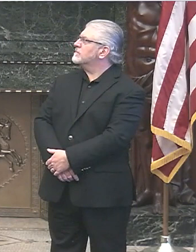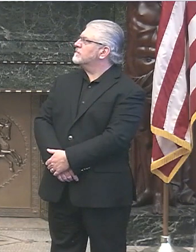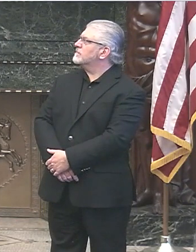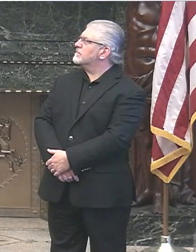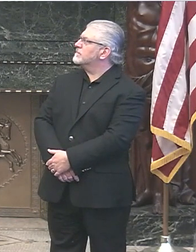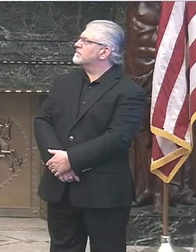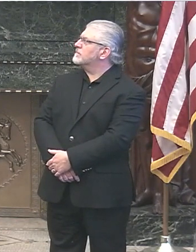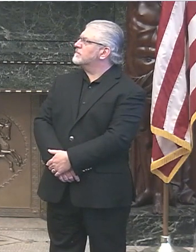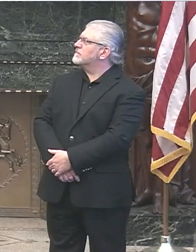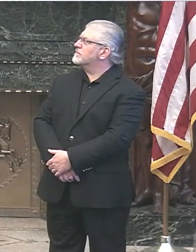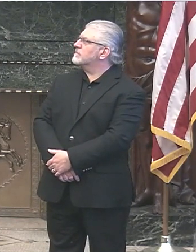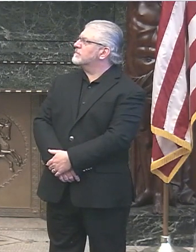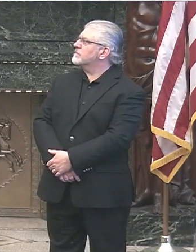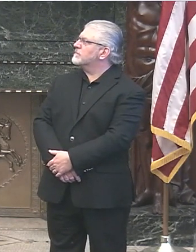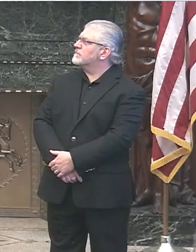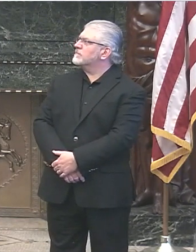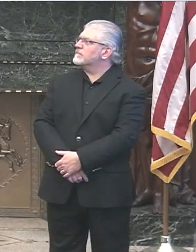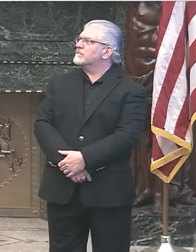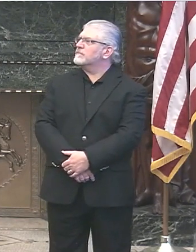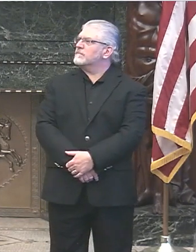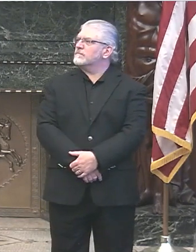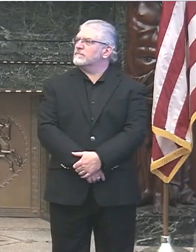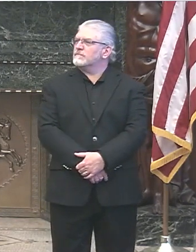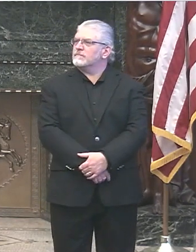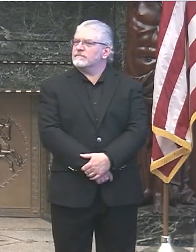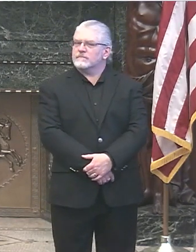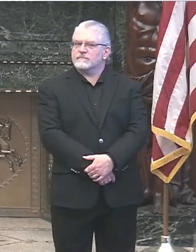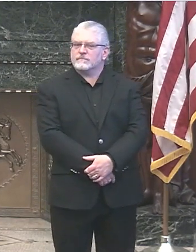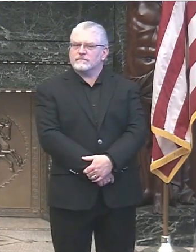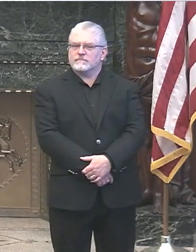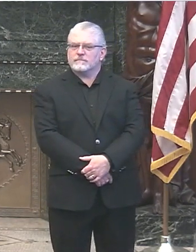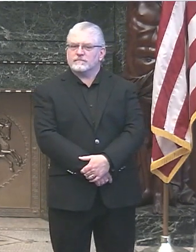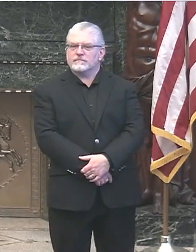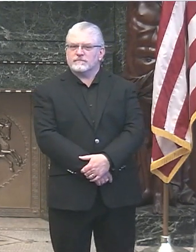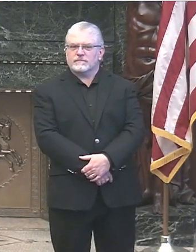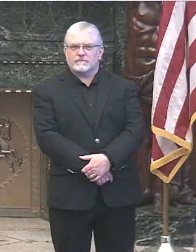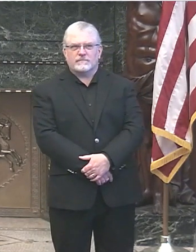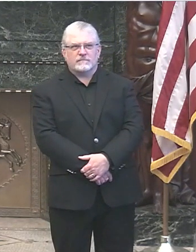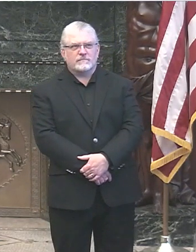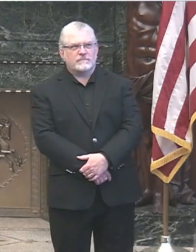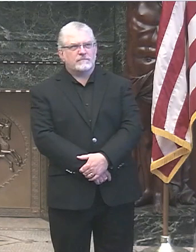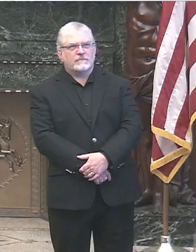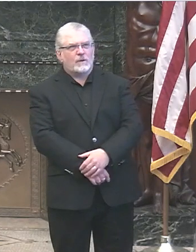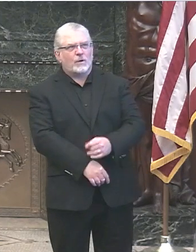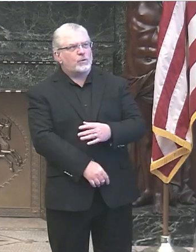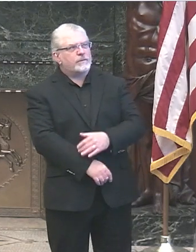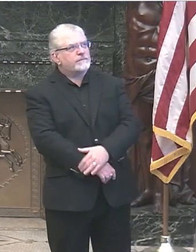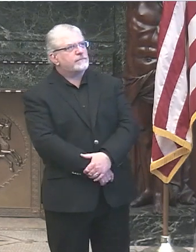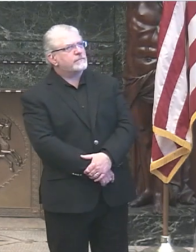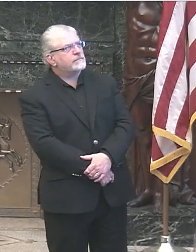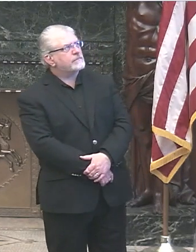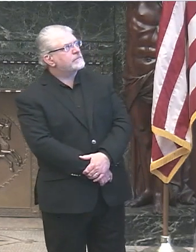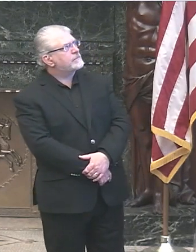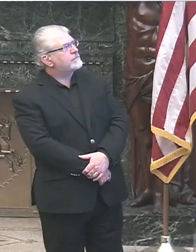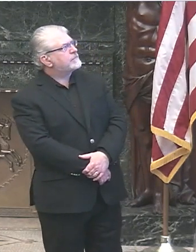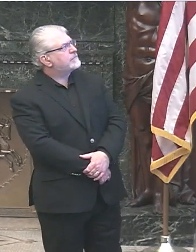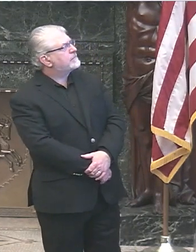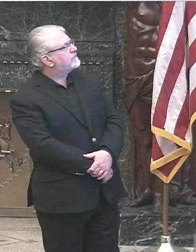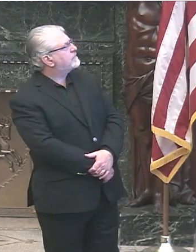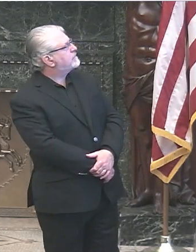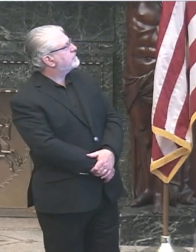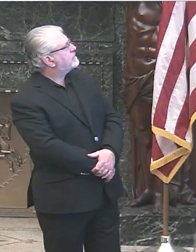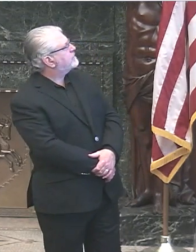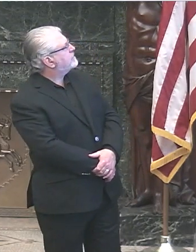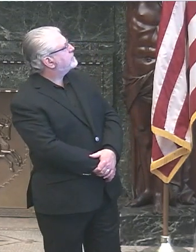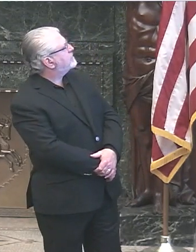para su recolección el sábado 11 de abril después de las 5 de la tarde. Todos los centros de salud de la ciudad estarán